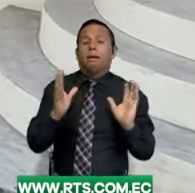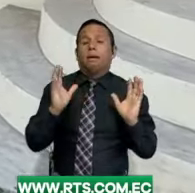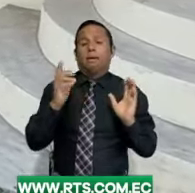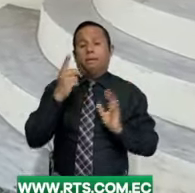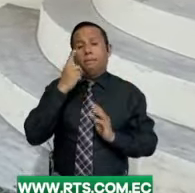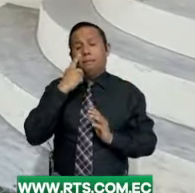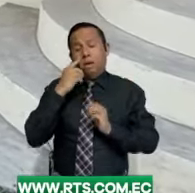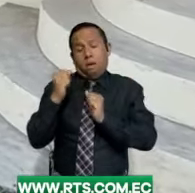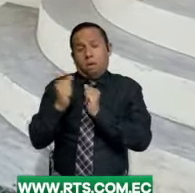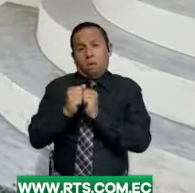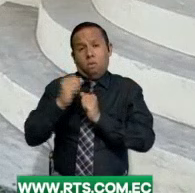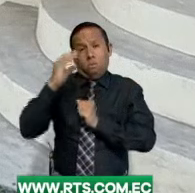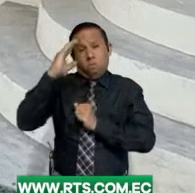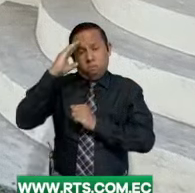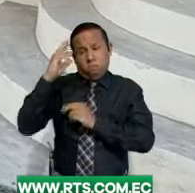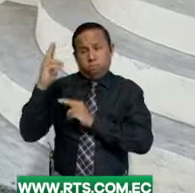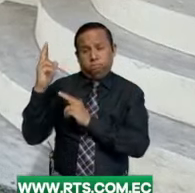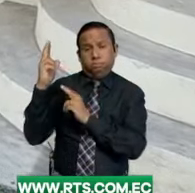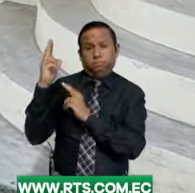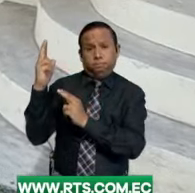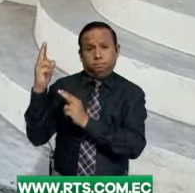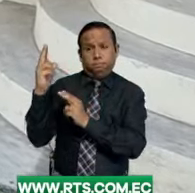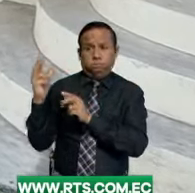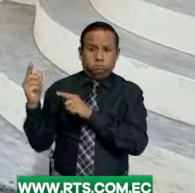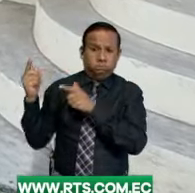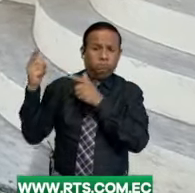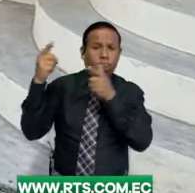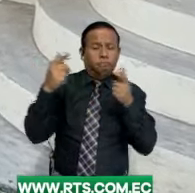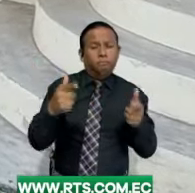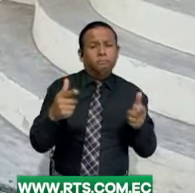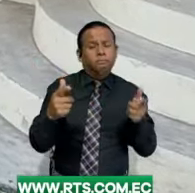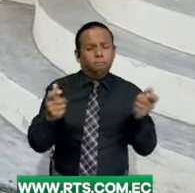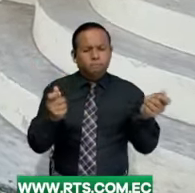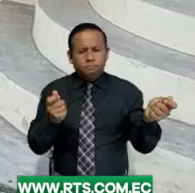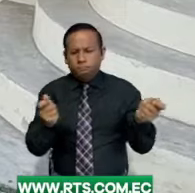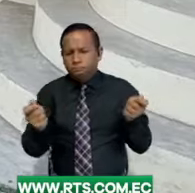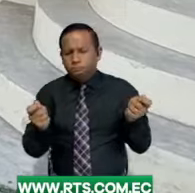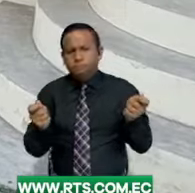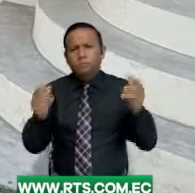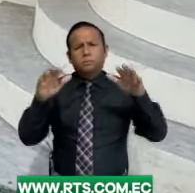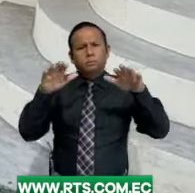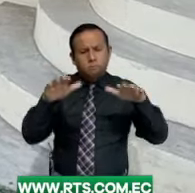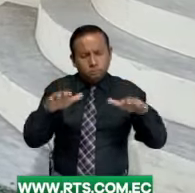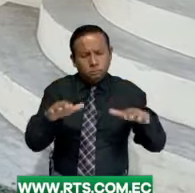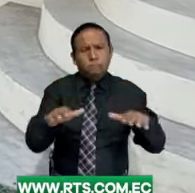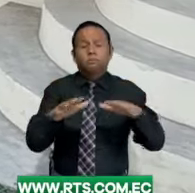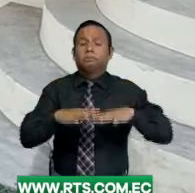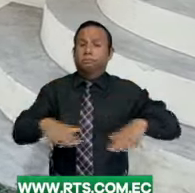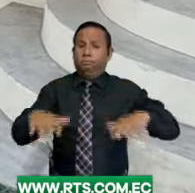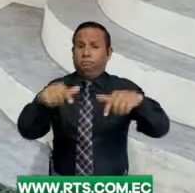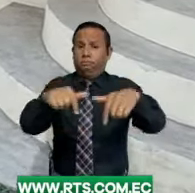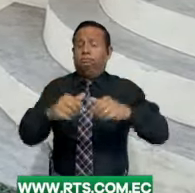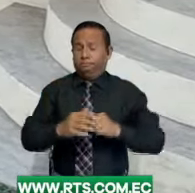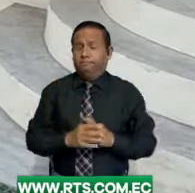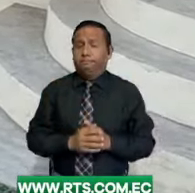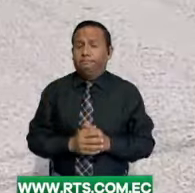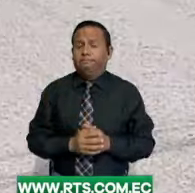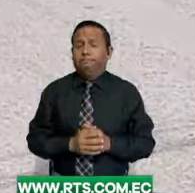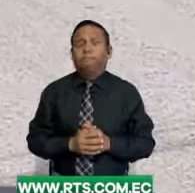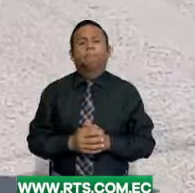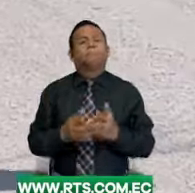para también ahora ya mantener el control de lo que es el